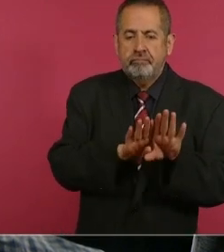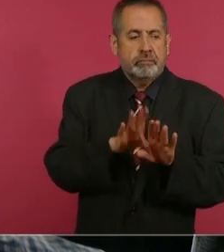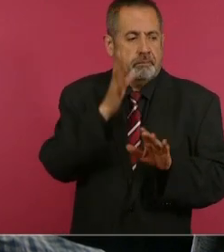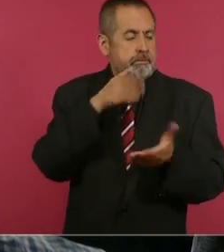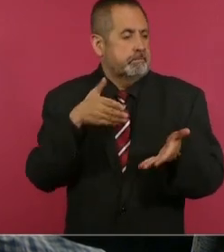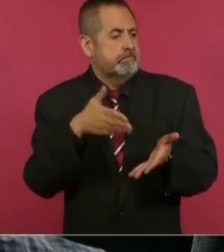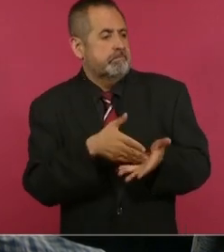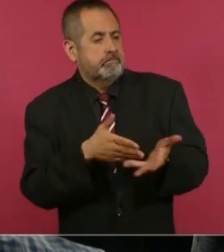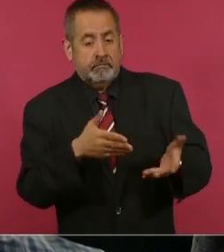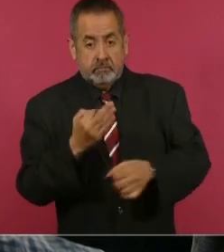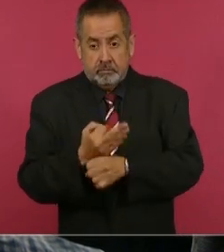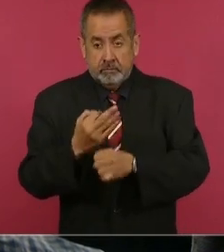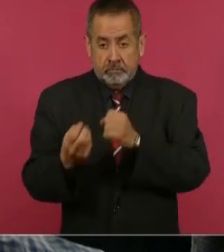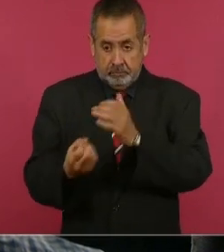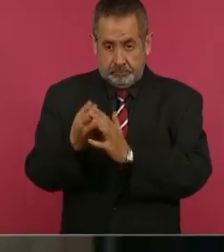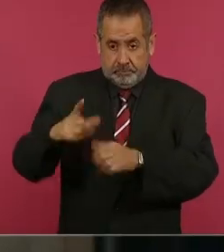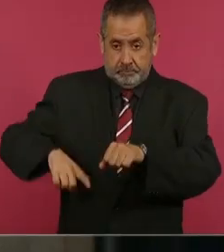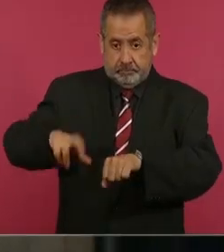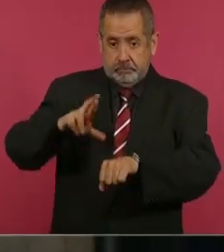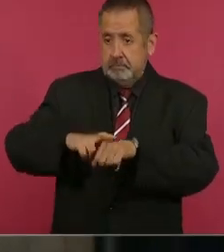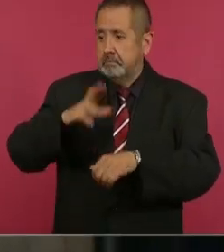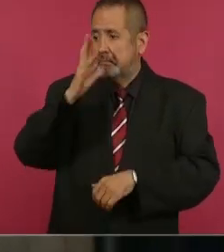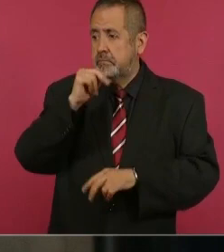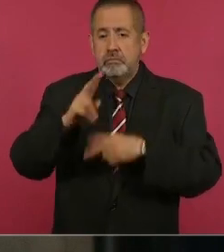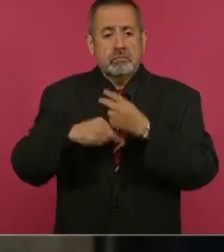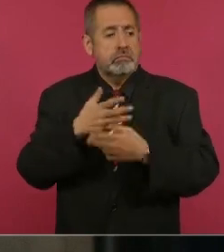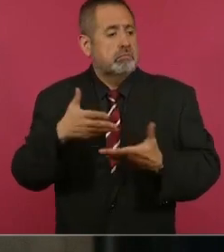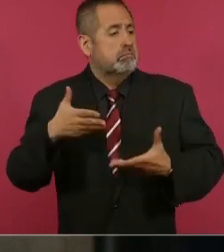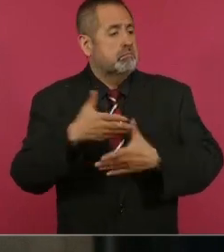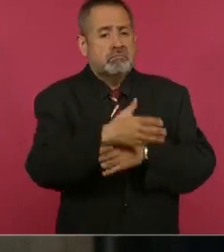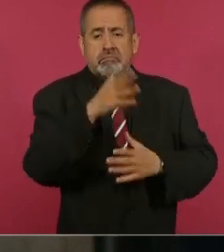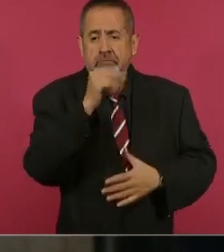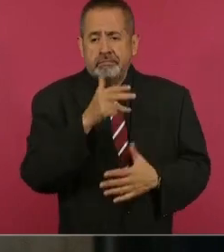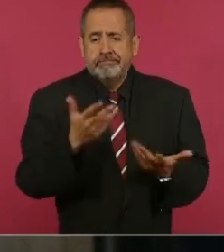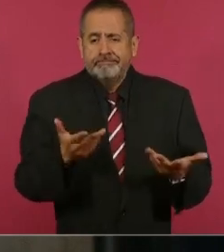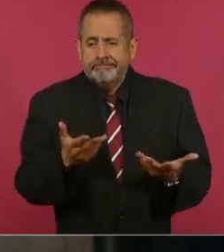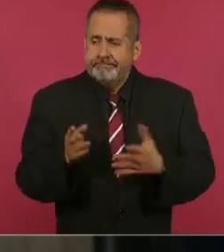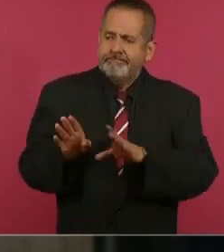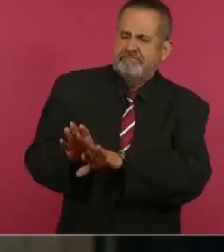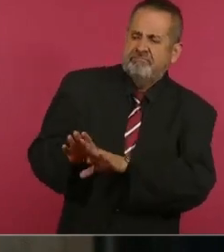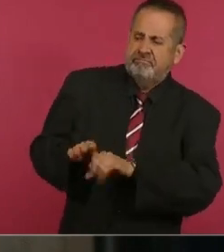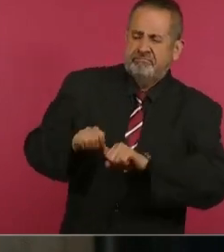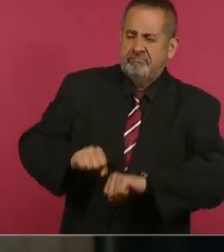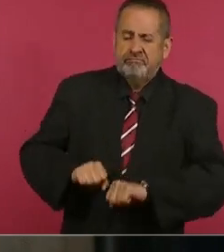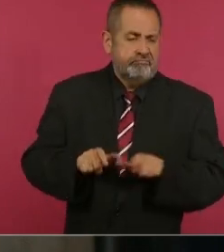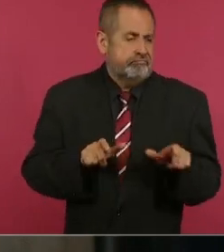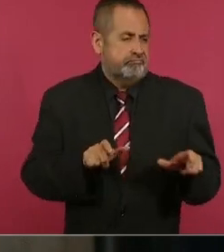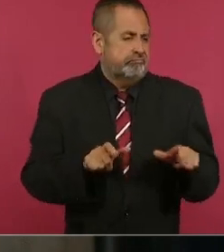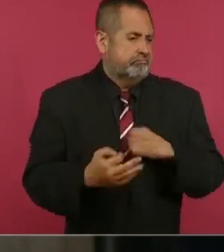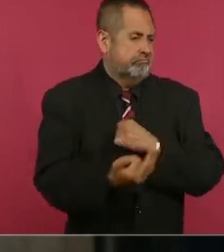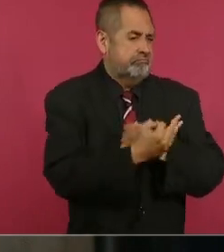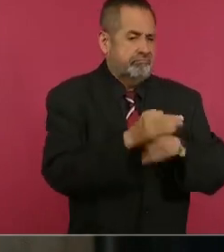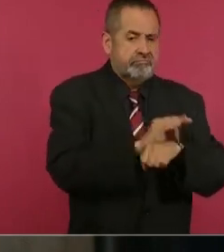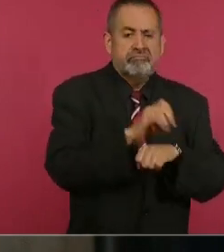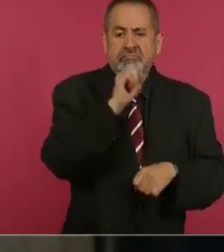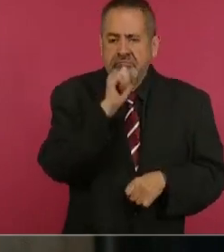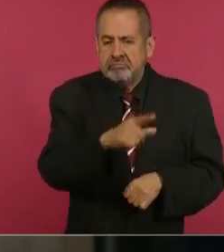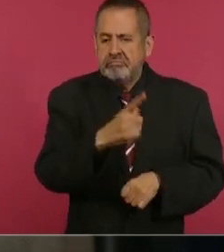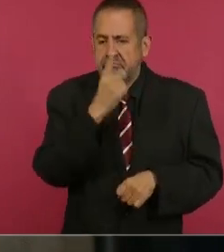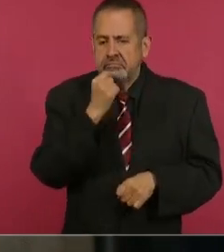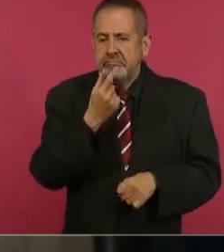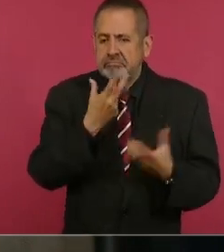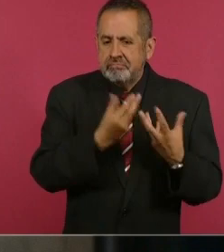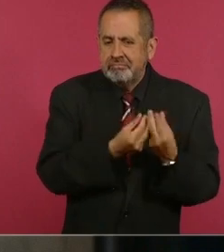el nuevo gobernador no pueda hacer nada, pues es difícil porque todo está con él, también los policías, su